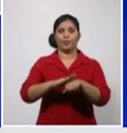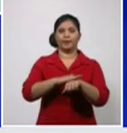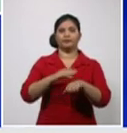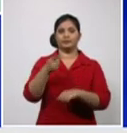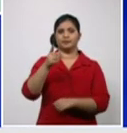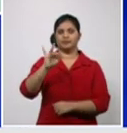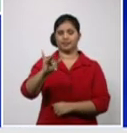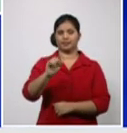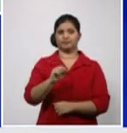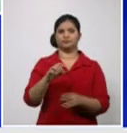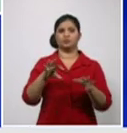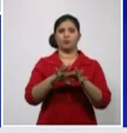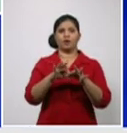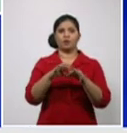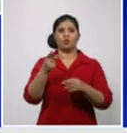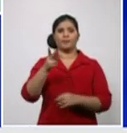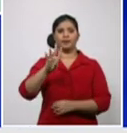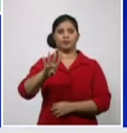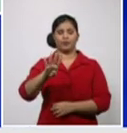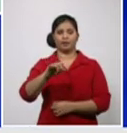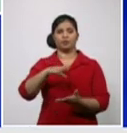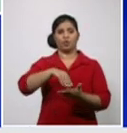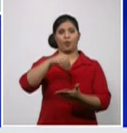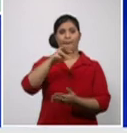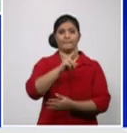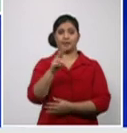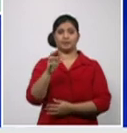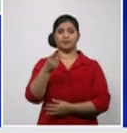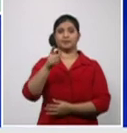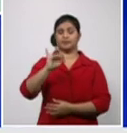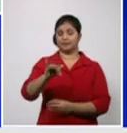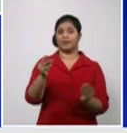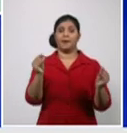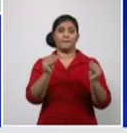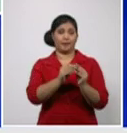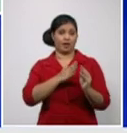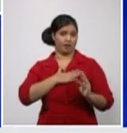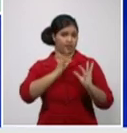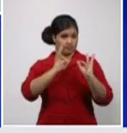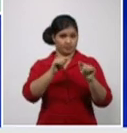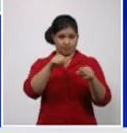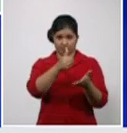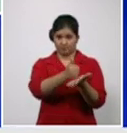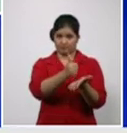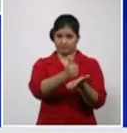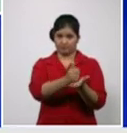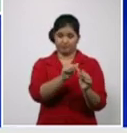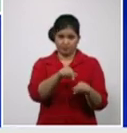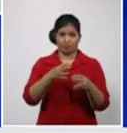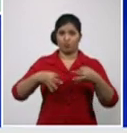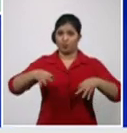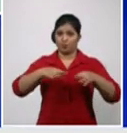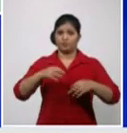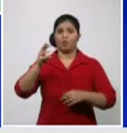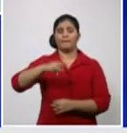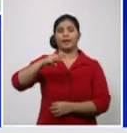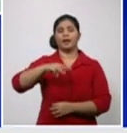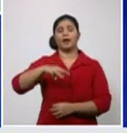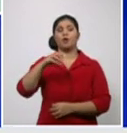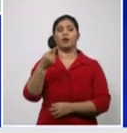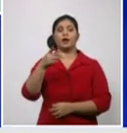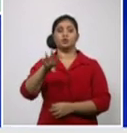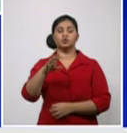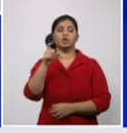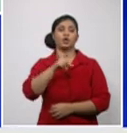24, en Plaza de la Revolución 17 casos autóctonos, en Marianao 14, en Cotorro 9 y